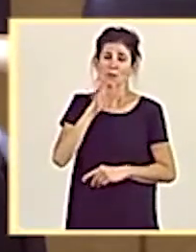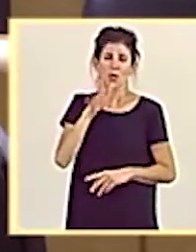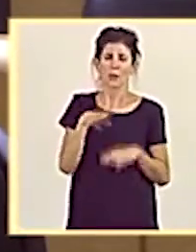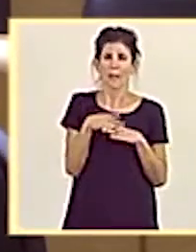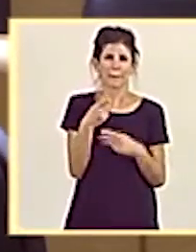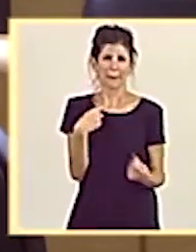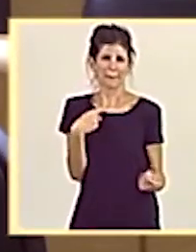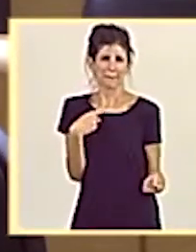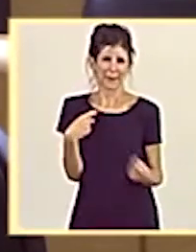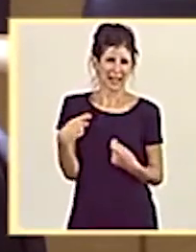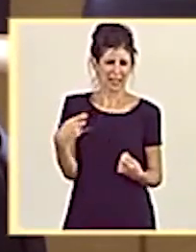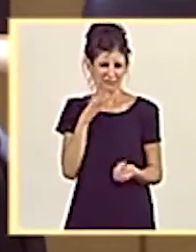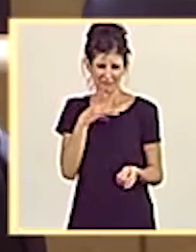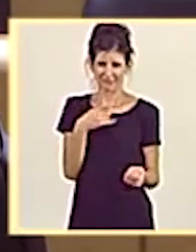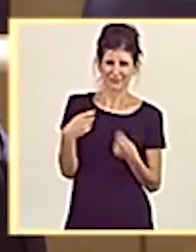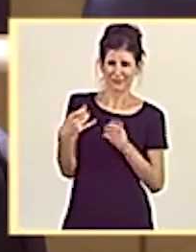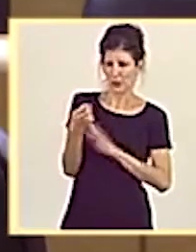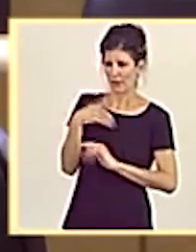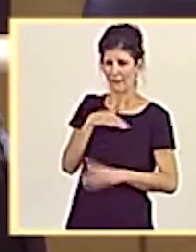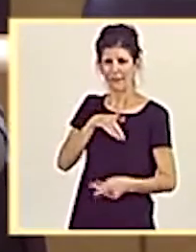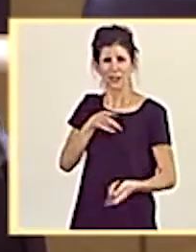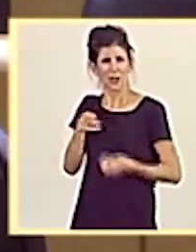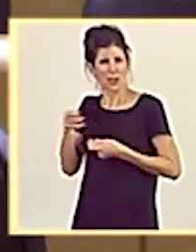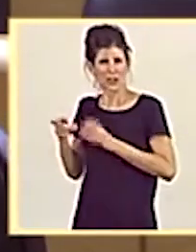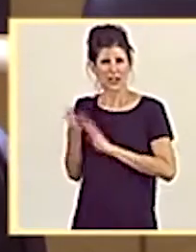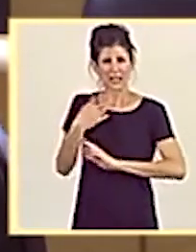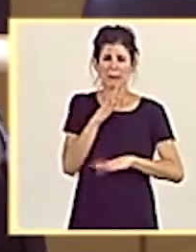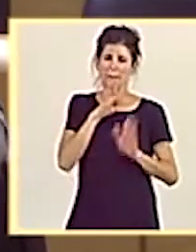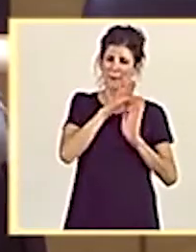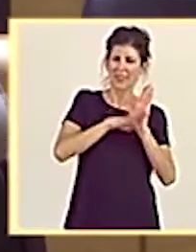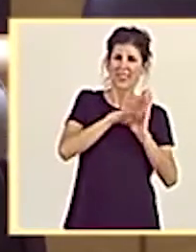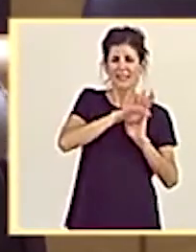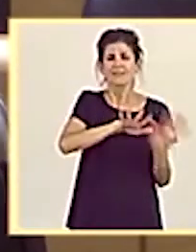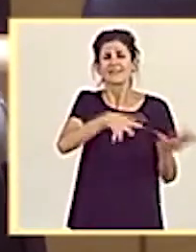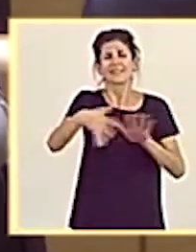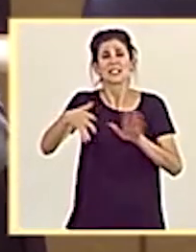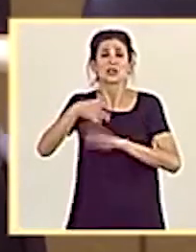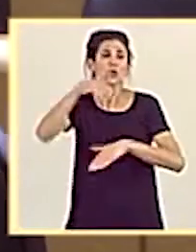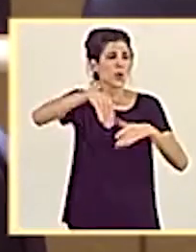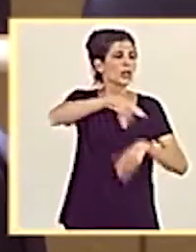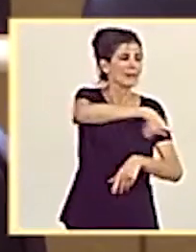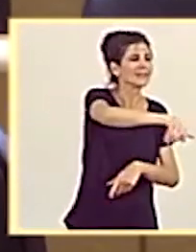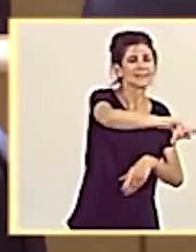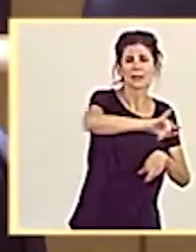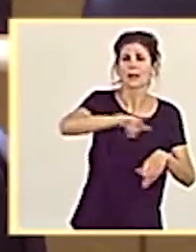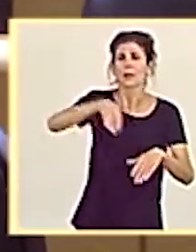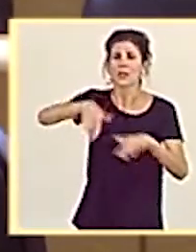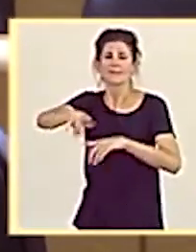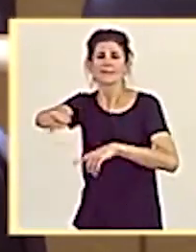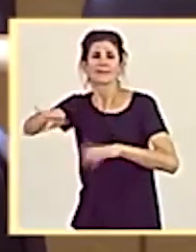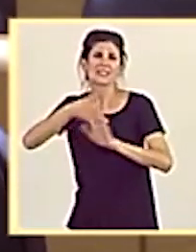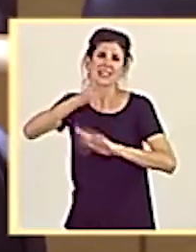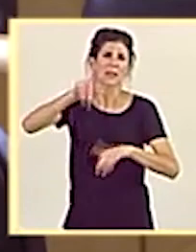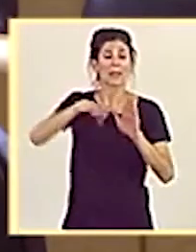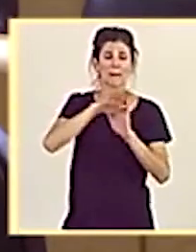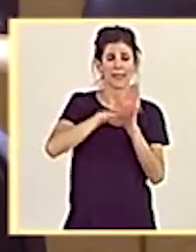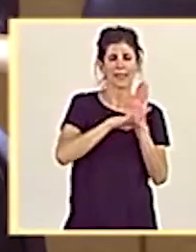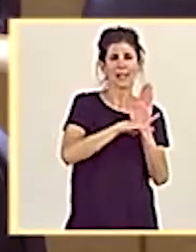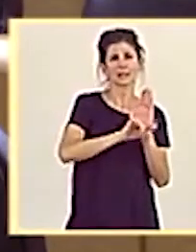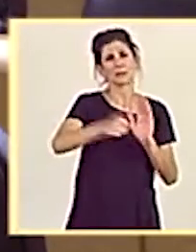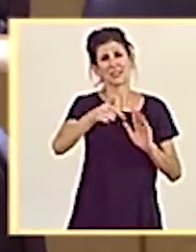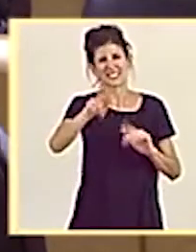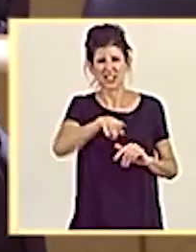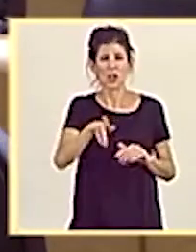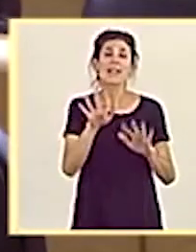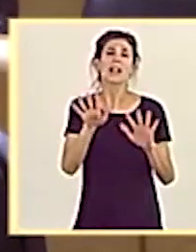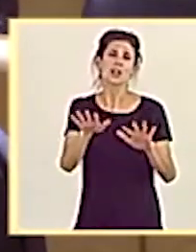mercadeo en el cual ustedes han venido aplicando todas las medidas para que con los votos de unos puedan salir adelante las medidas en el Congreso. Nuestra